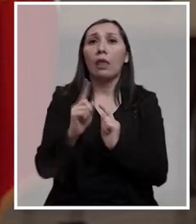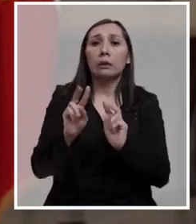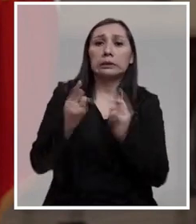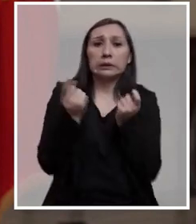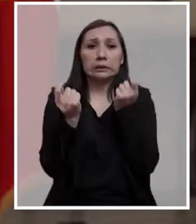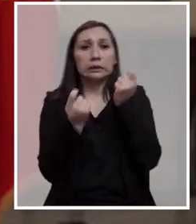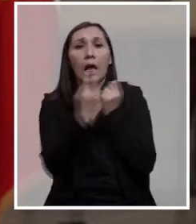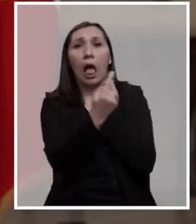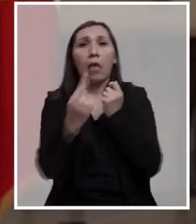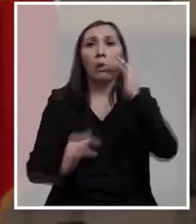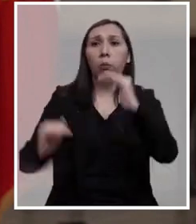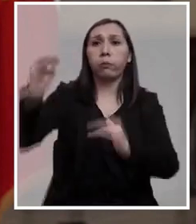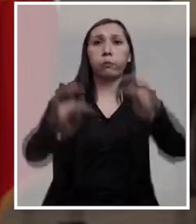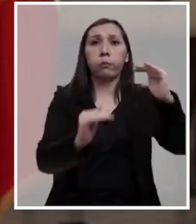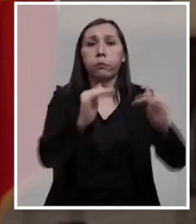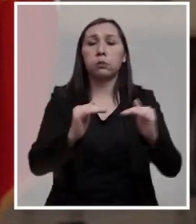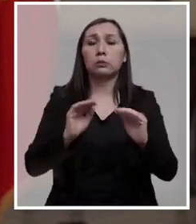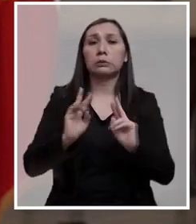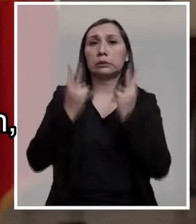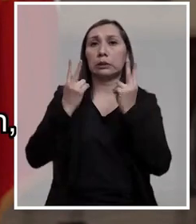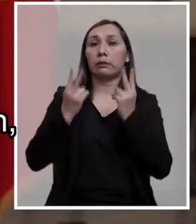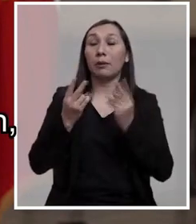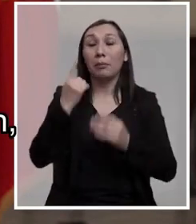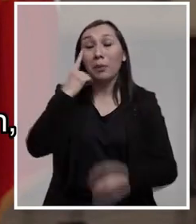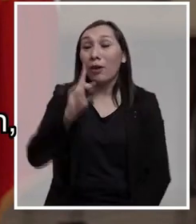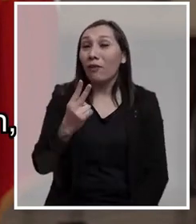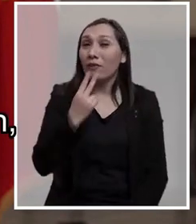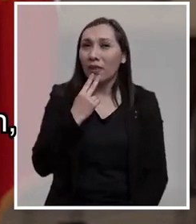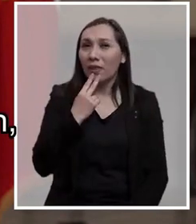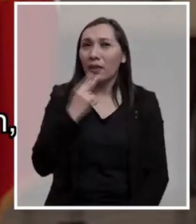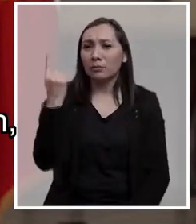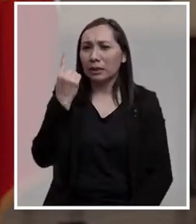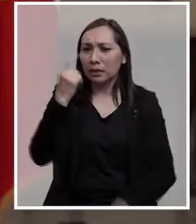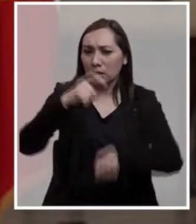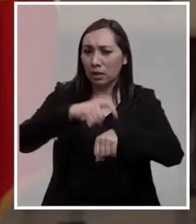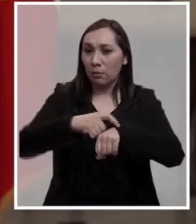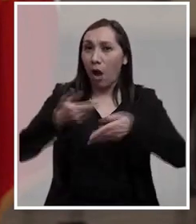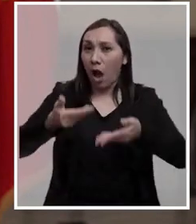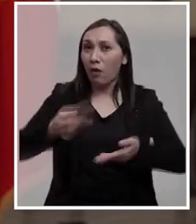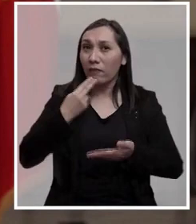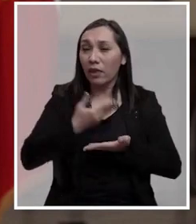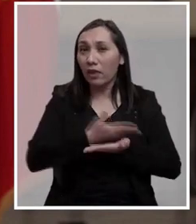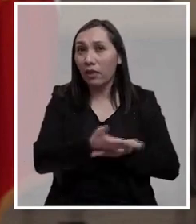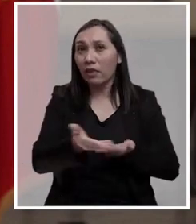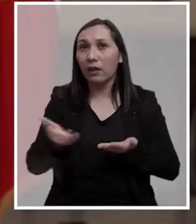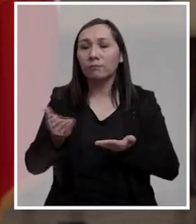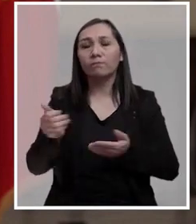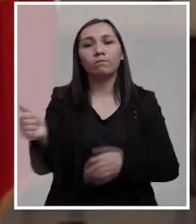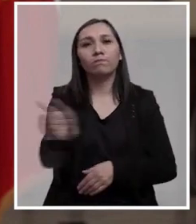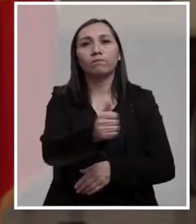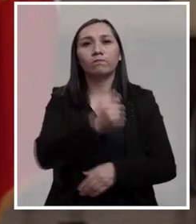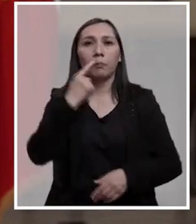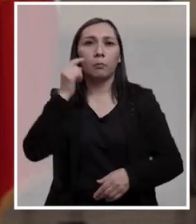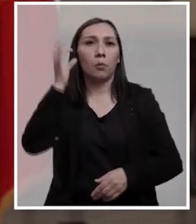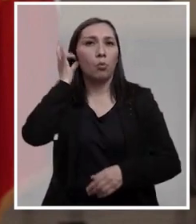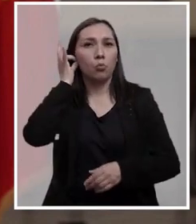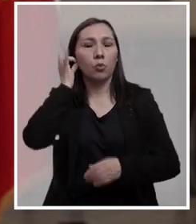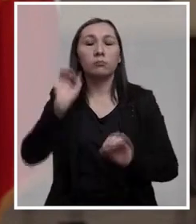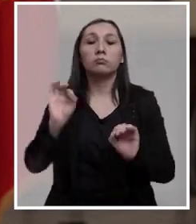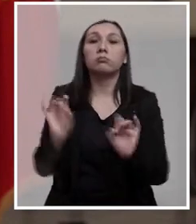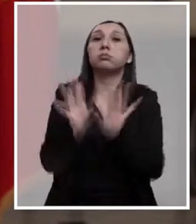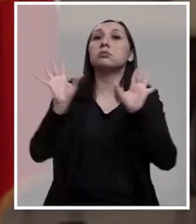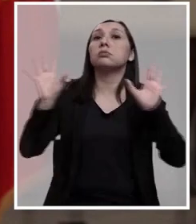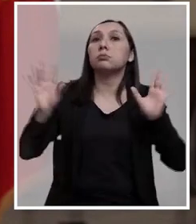puede pero en la vida y particularmente los tiempos que corren todas y todos estamos